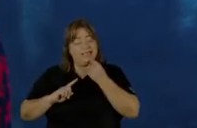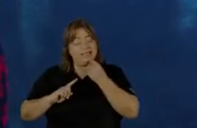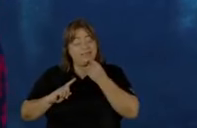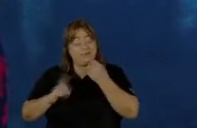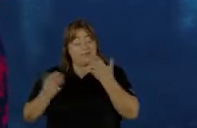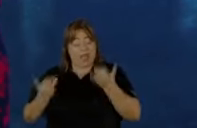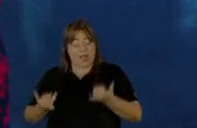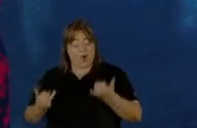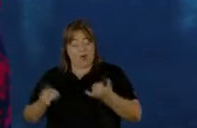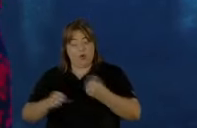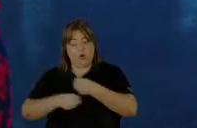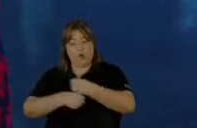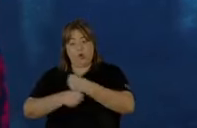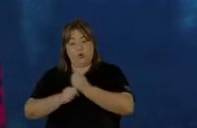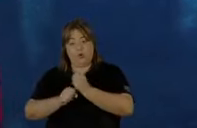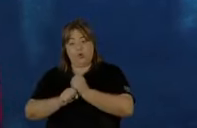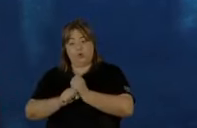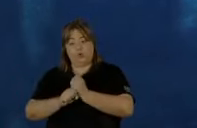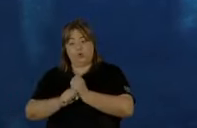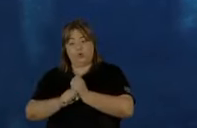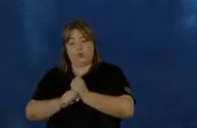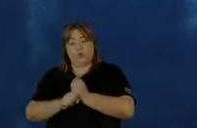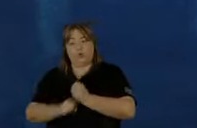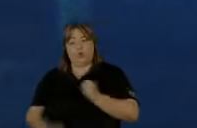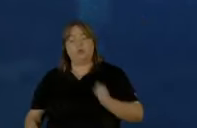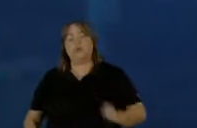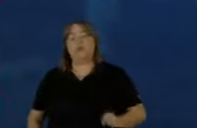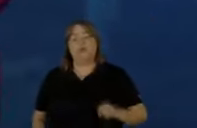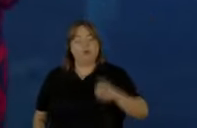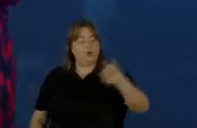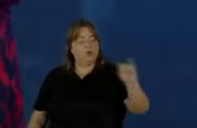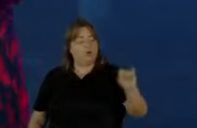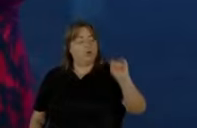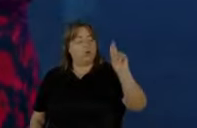hechos. Juan 1:1, mi amor, 1.